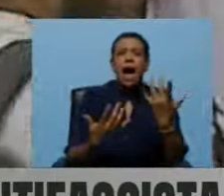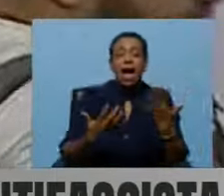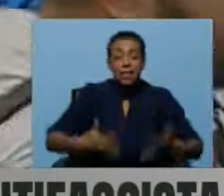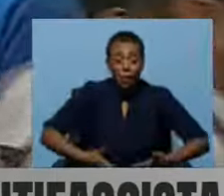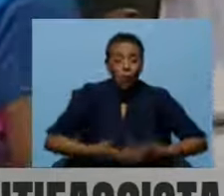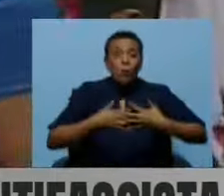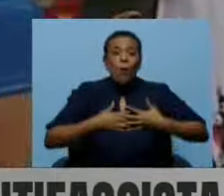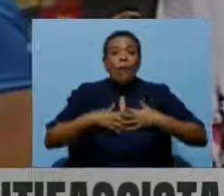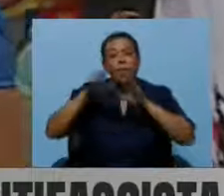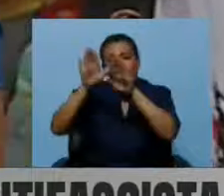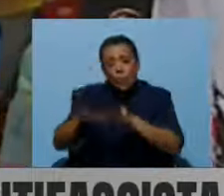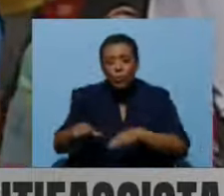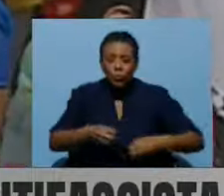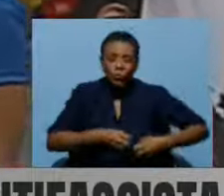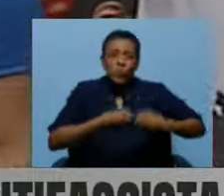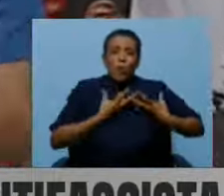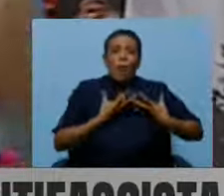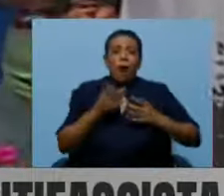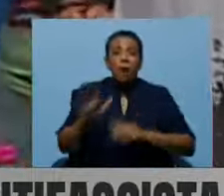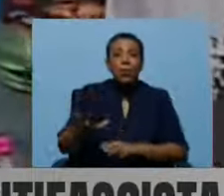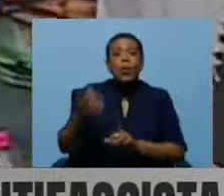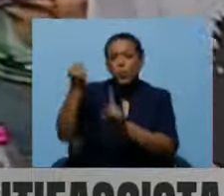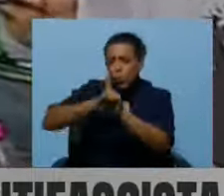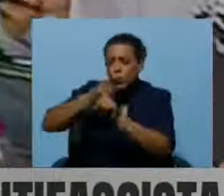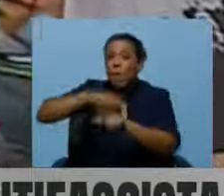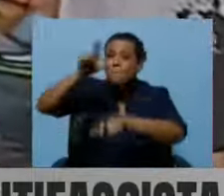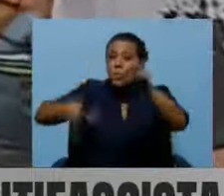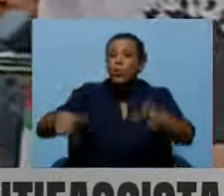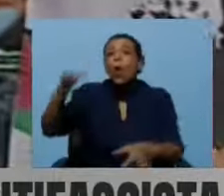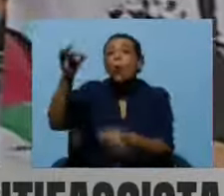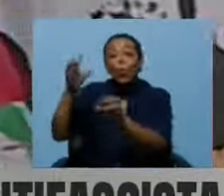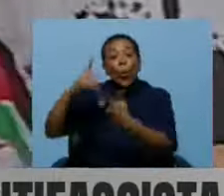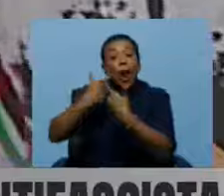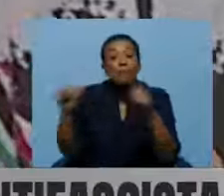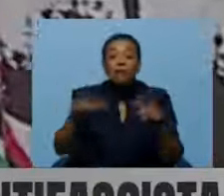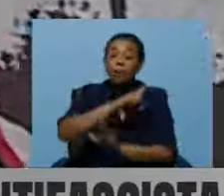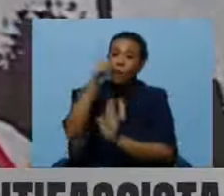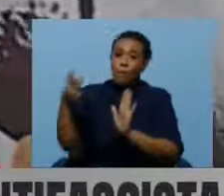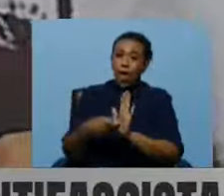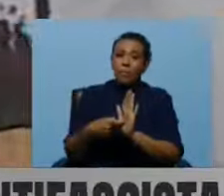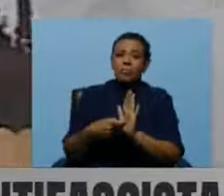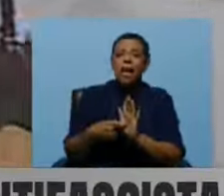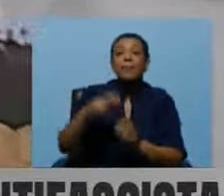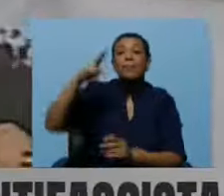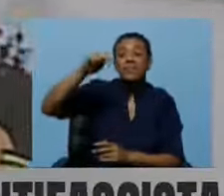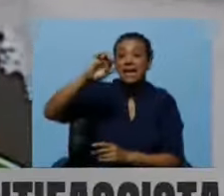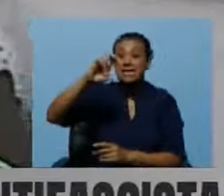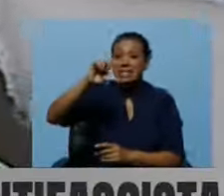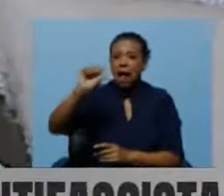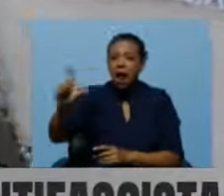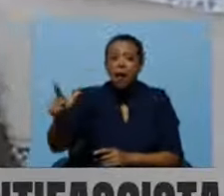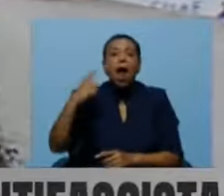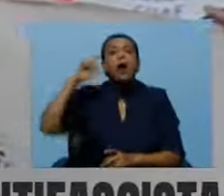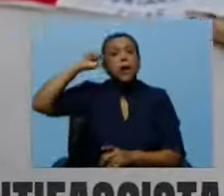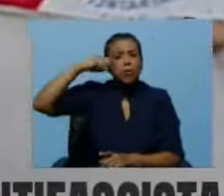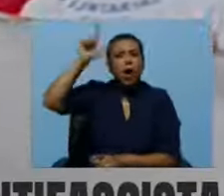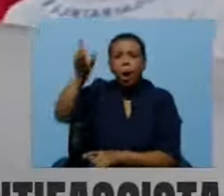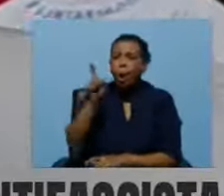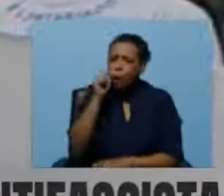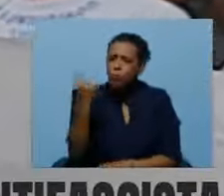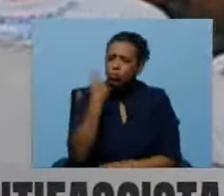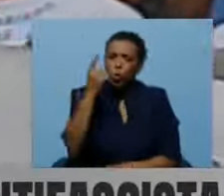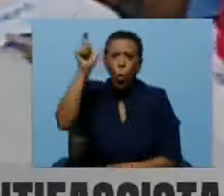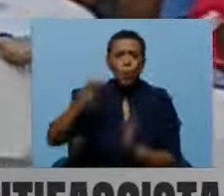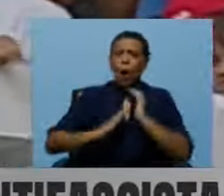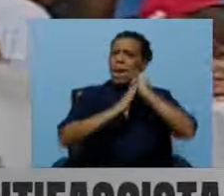corazón de los musulmanes y los luchadores por la libertad. Nasrallah será recordado no solo como